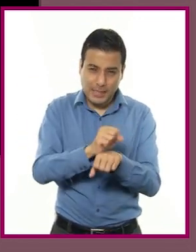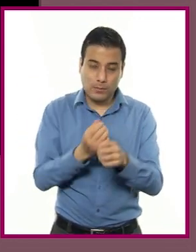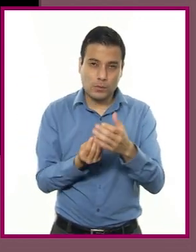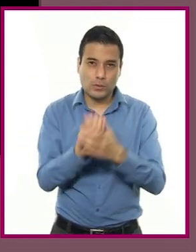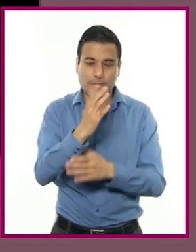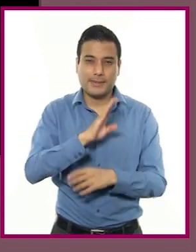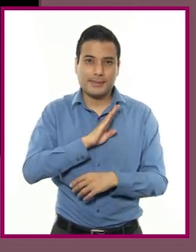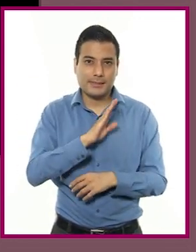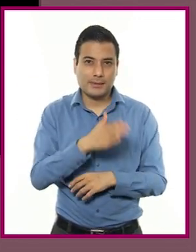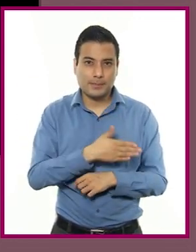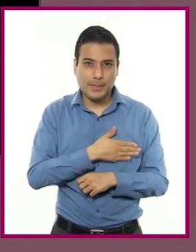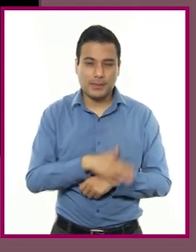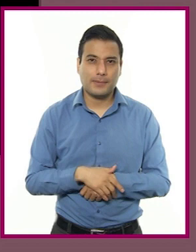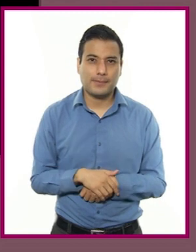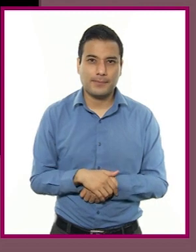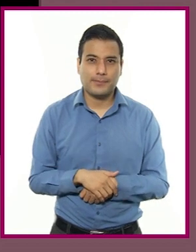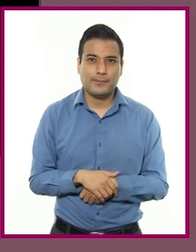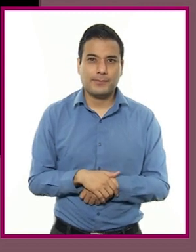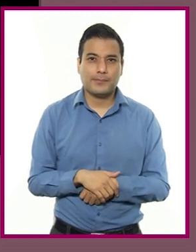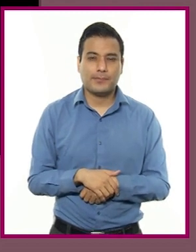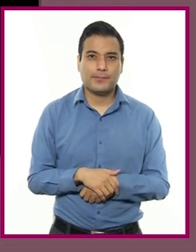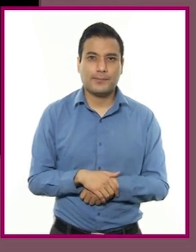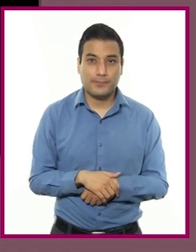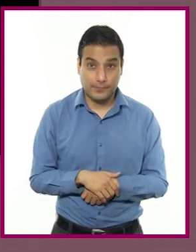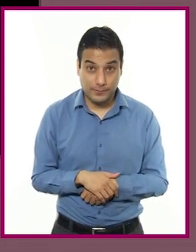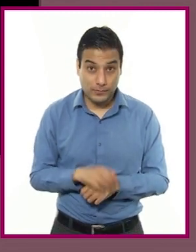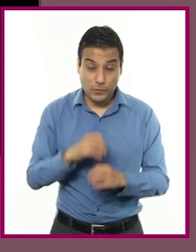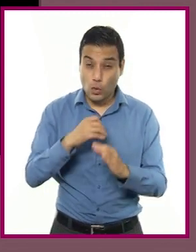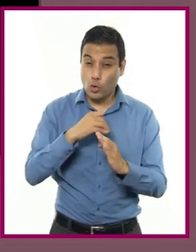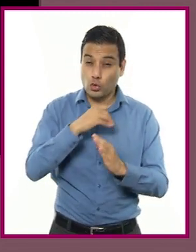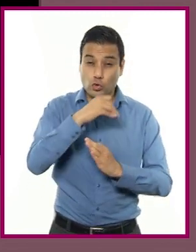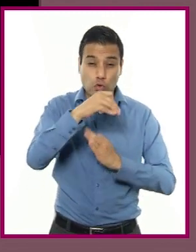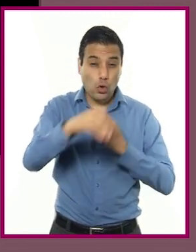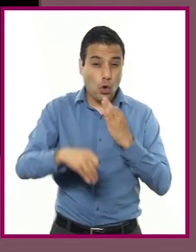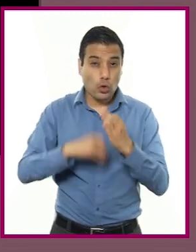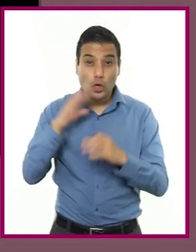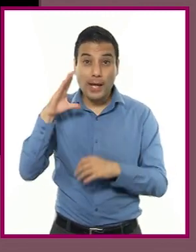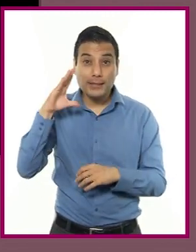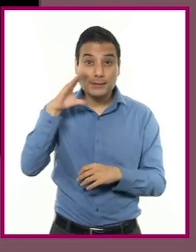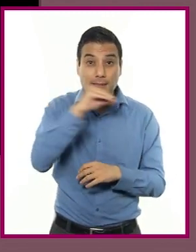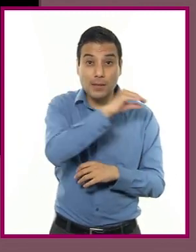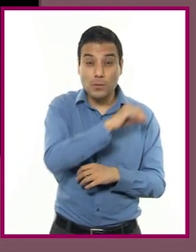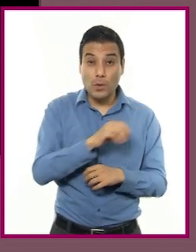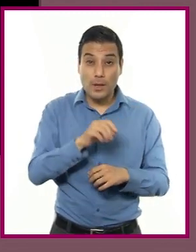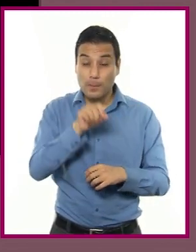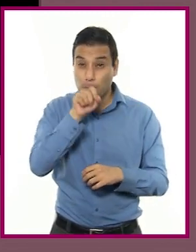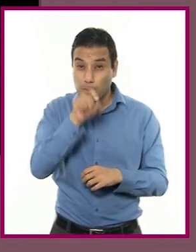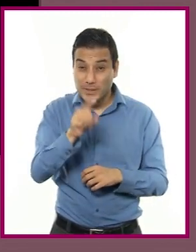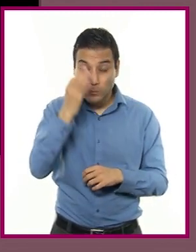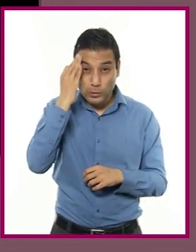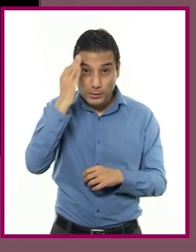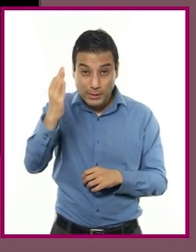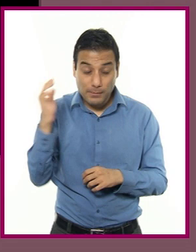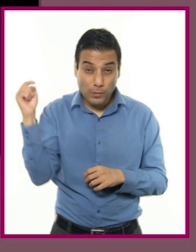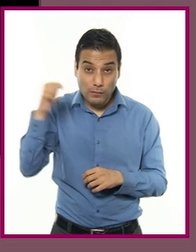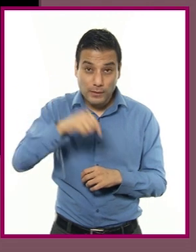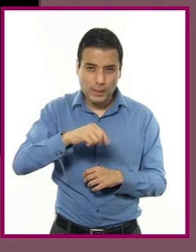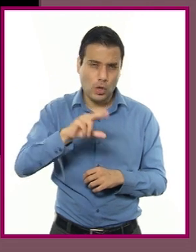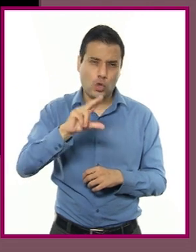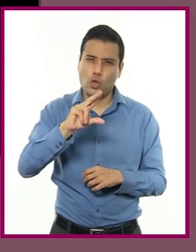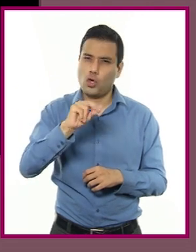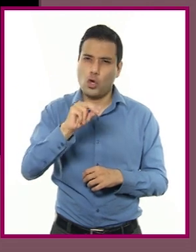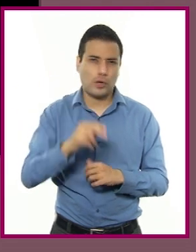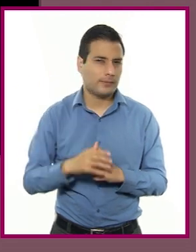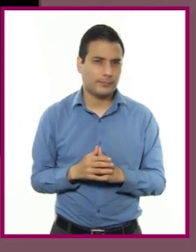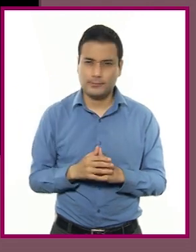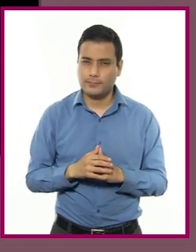ustedes saben que no todos llegaron al mismo tiempo ni procedían de los mismos lugares, ¿sí? Y sí, procedían